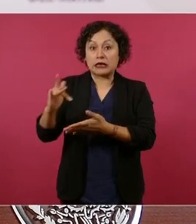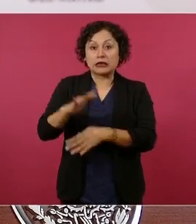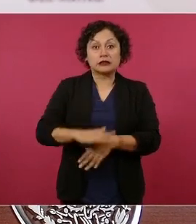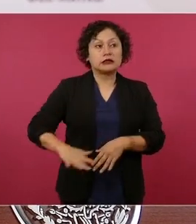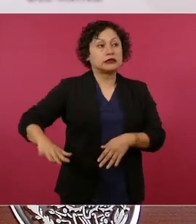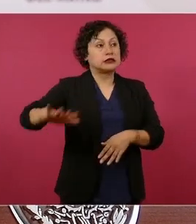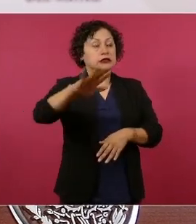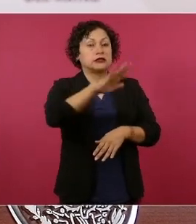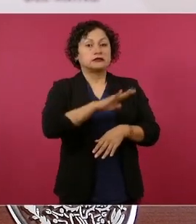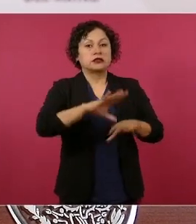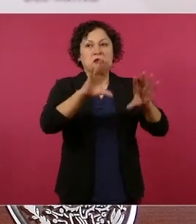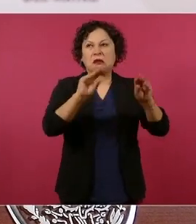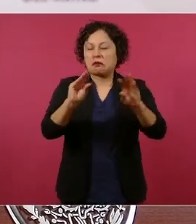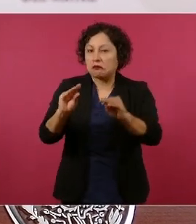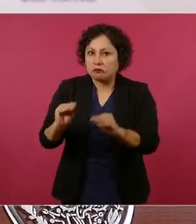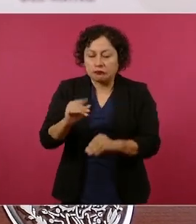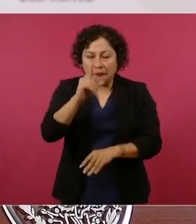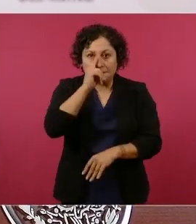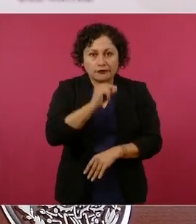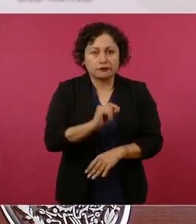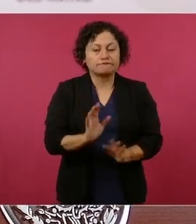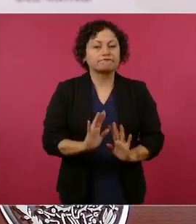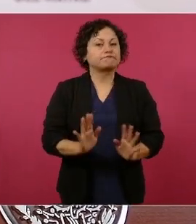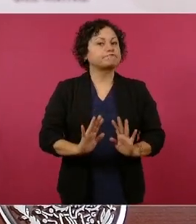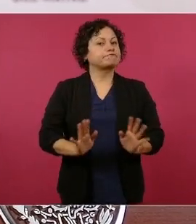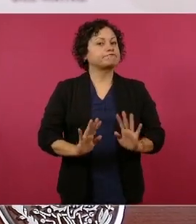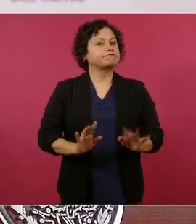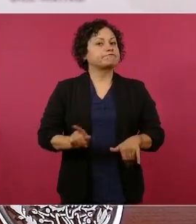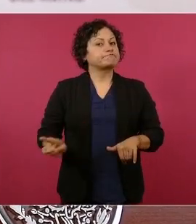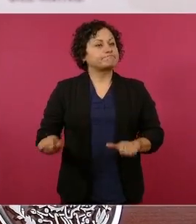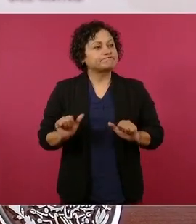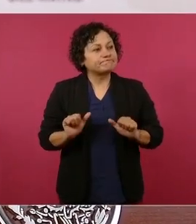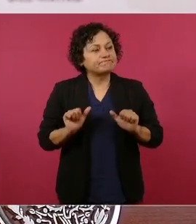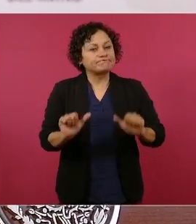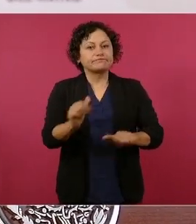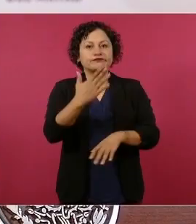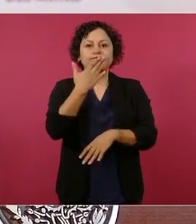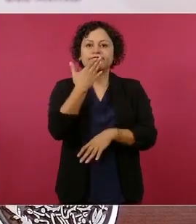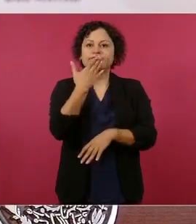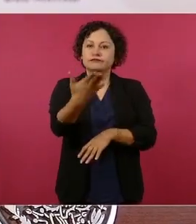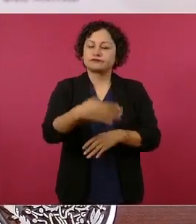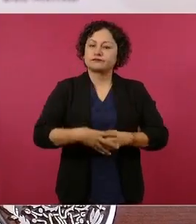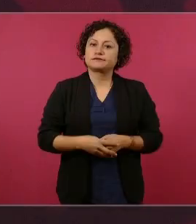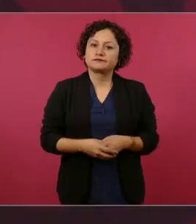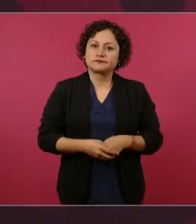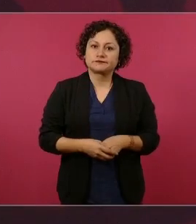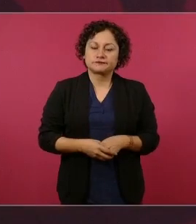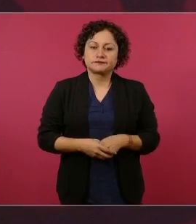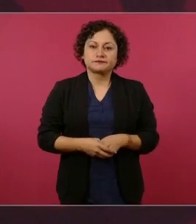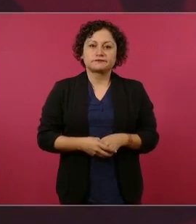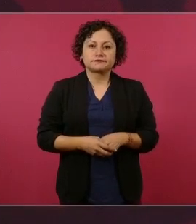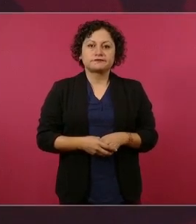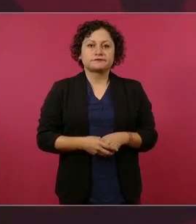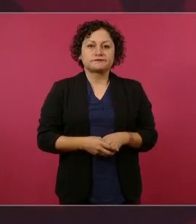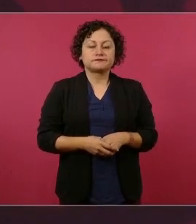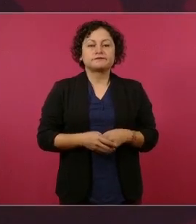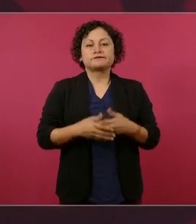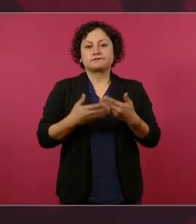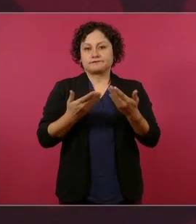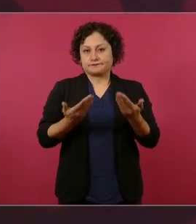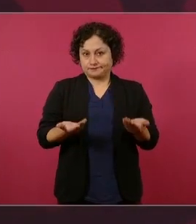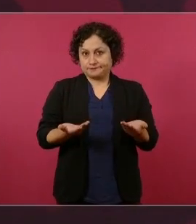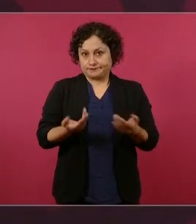apagones en una circunstancia difícil. Entonces, sobre eso se